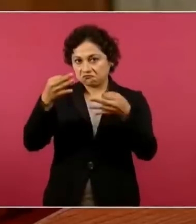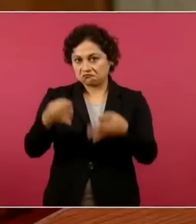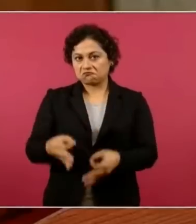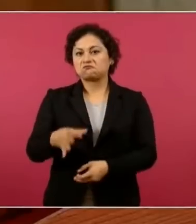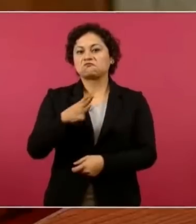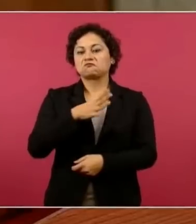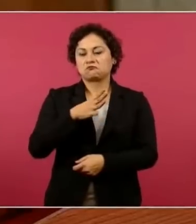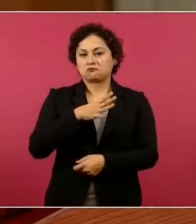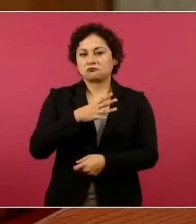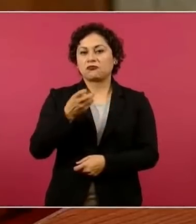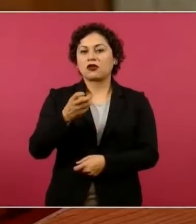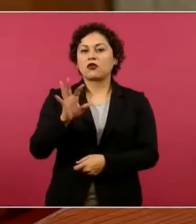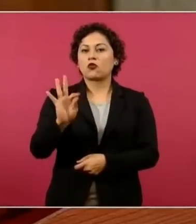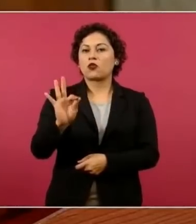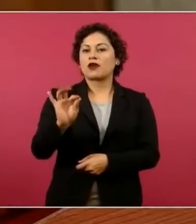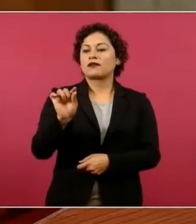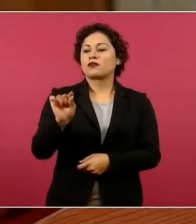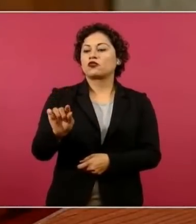40.5 menos.